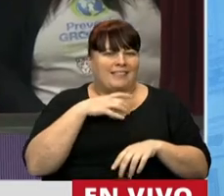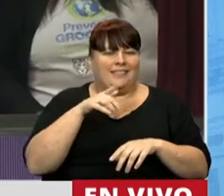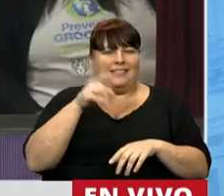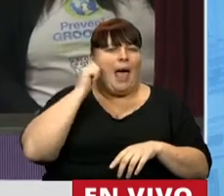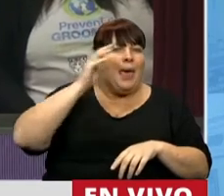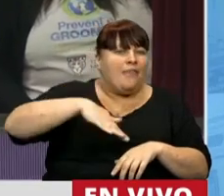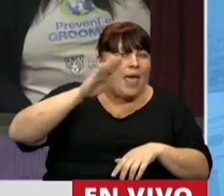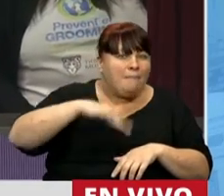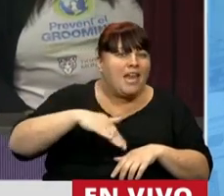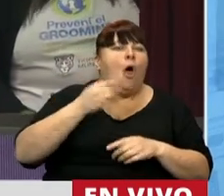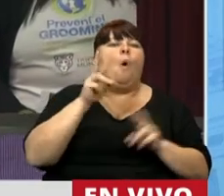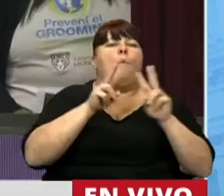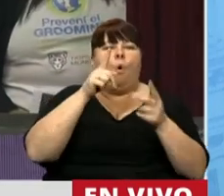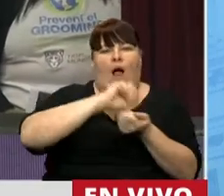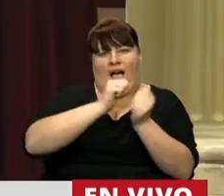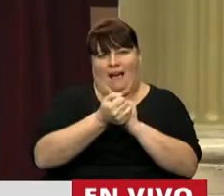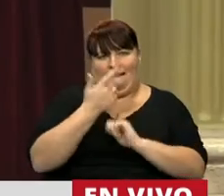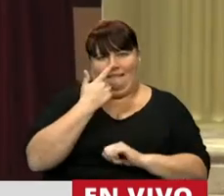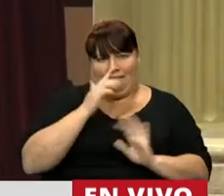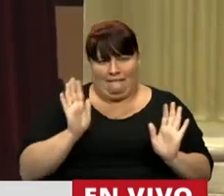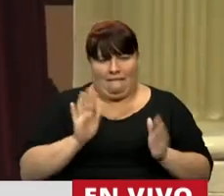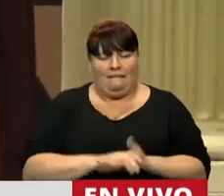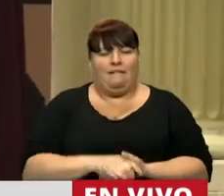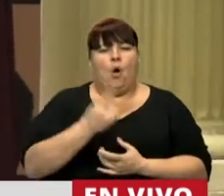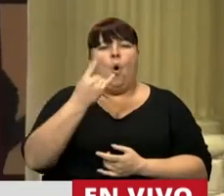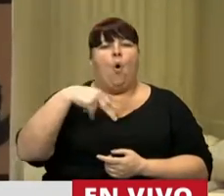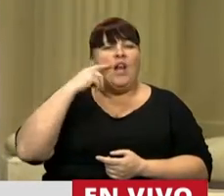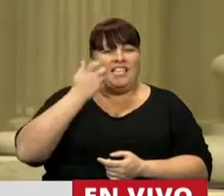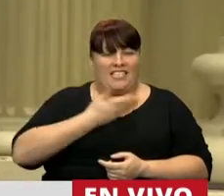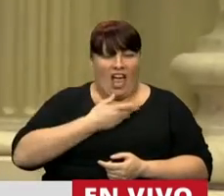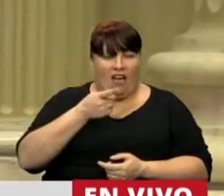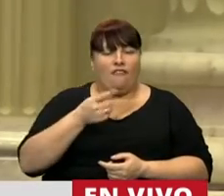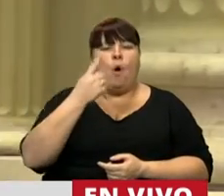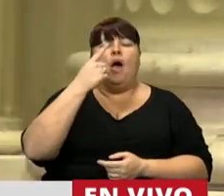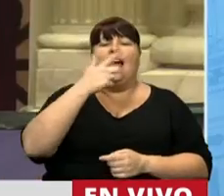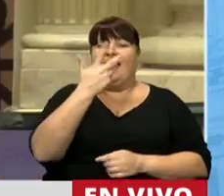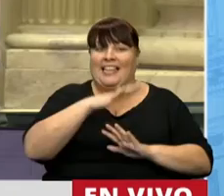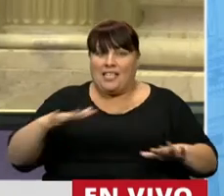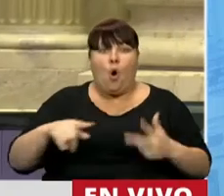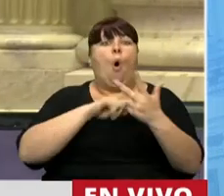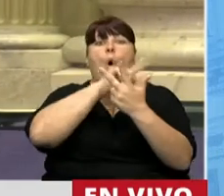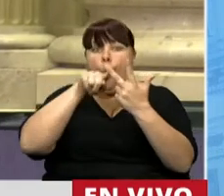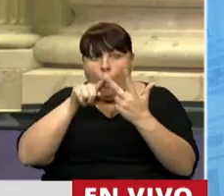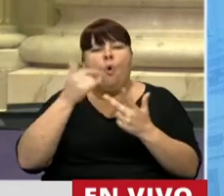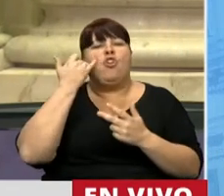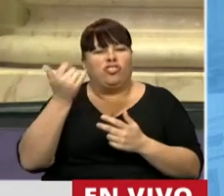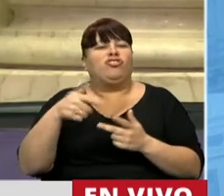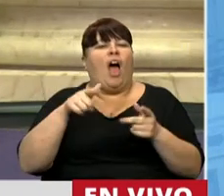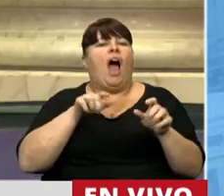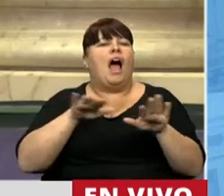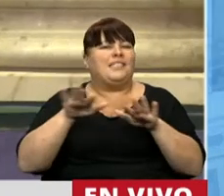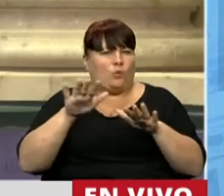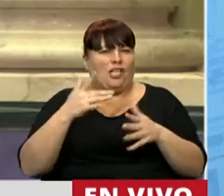de un menor con fines sexuales. Según UNICEF, uno de cada 3 niños ha sufrido una